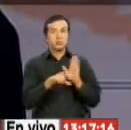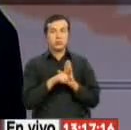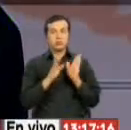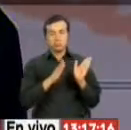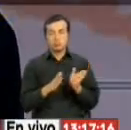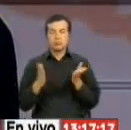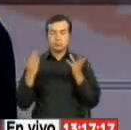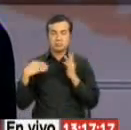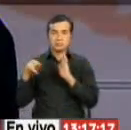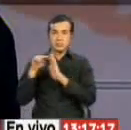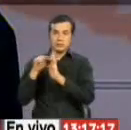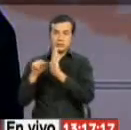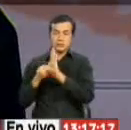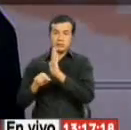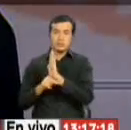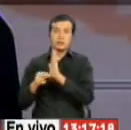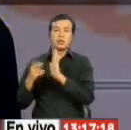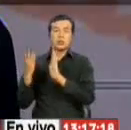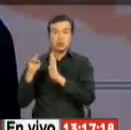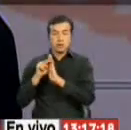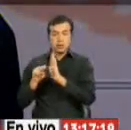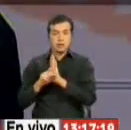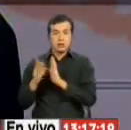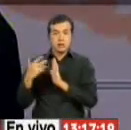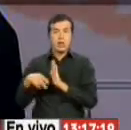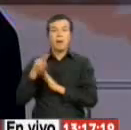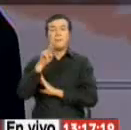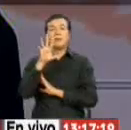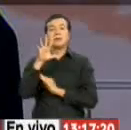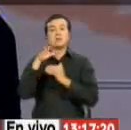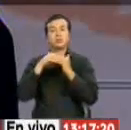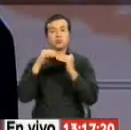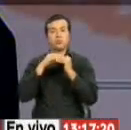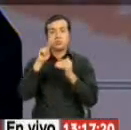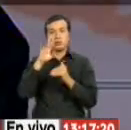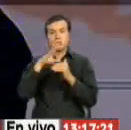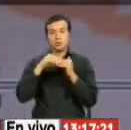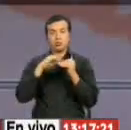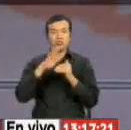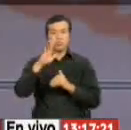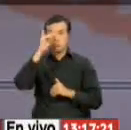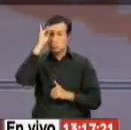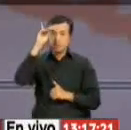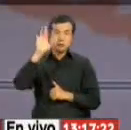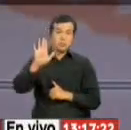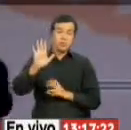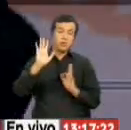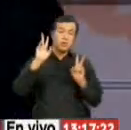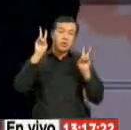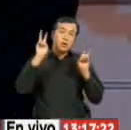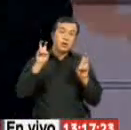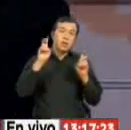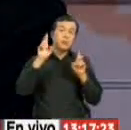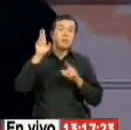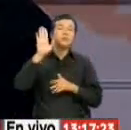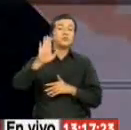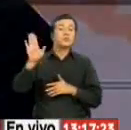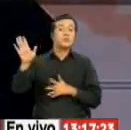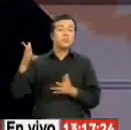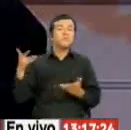están determinados en el monto que yo le he manifestado que son los 25 dólares ellos sabrán tomar dependiendo también él